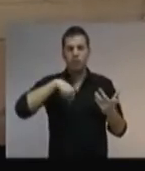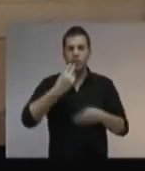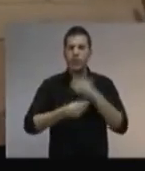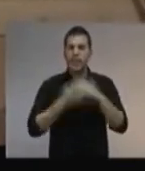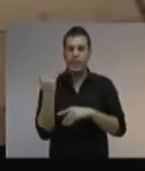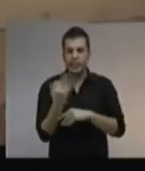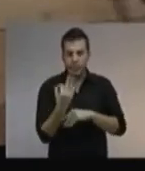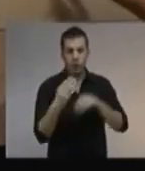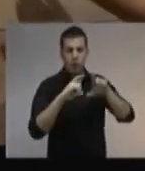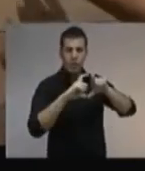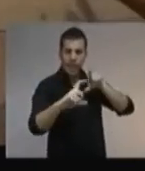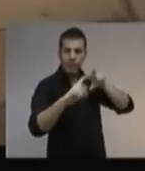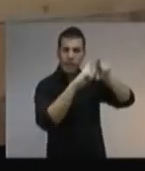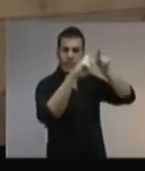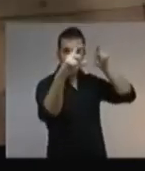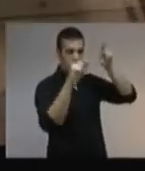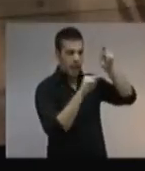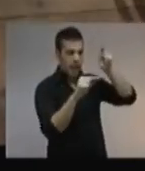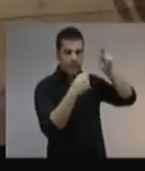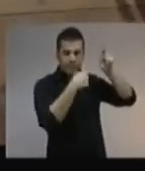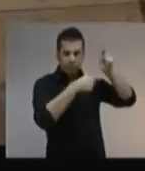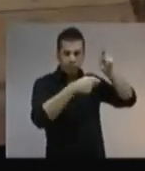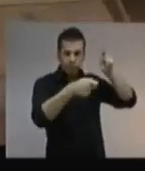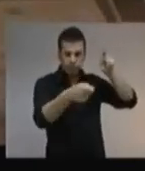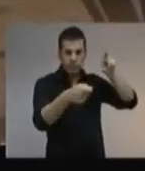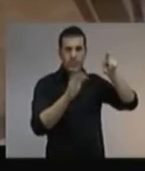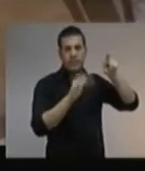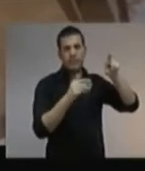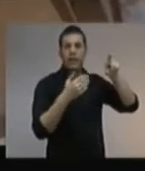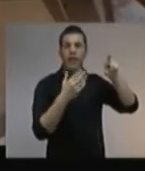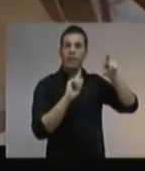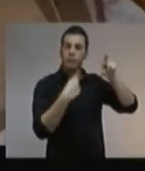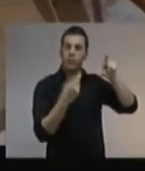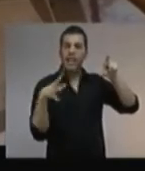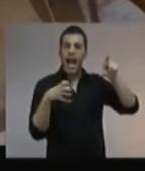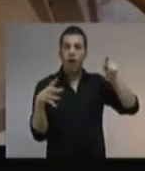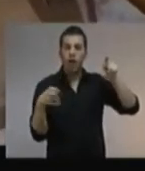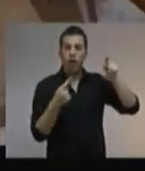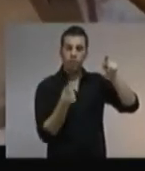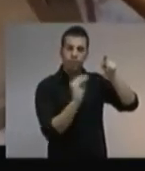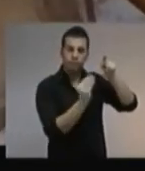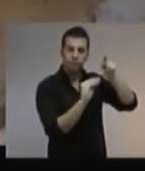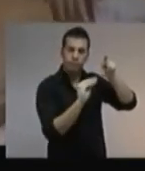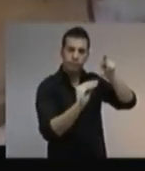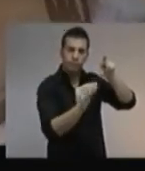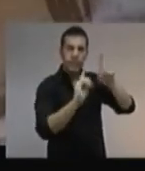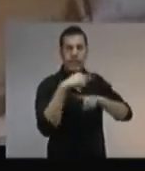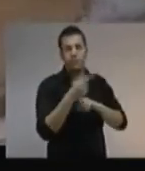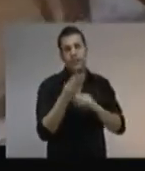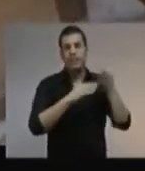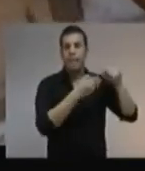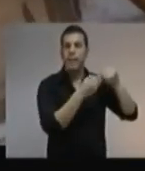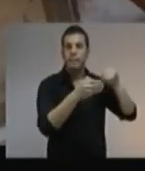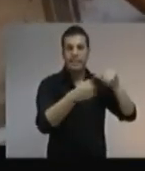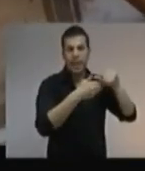entonces lo que hacemos es, entre tabla y tabla, las costuras, calafetear, lo que se llama. Es meterle algodón para después, posteriormente,